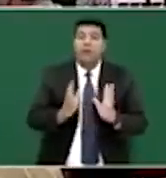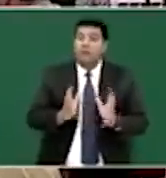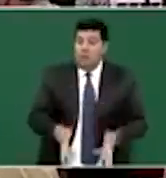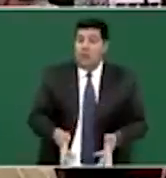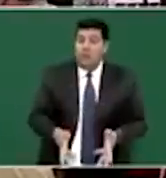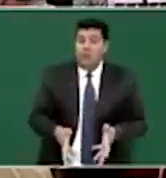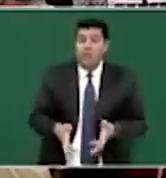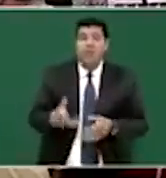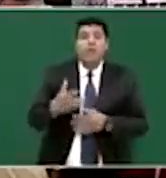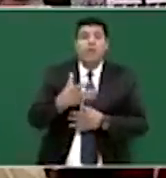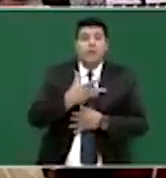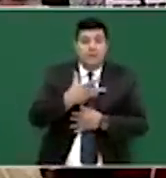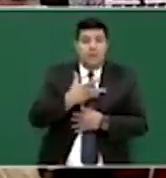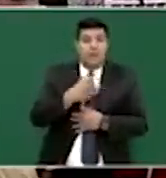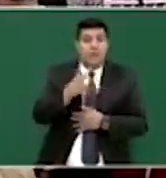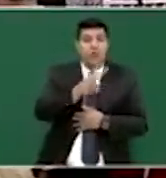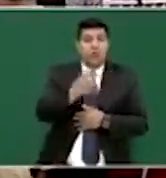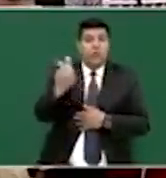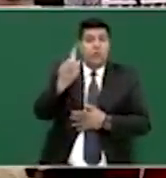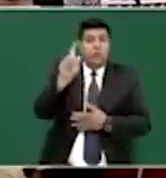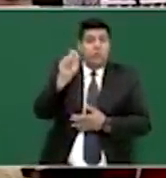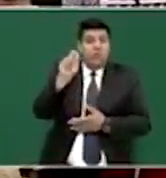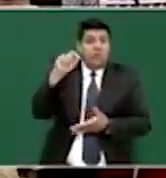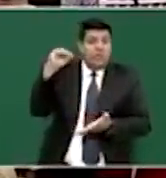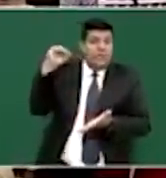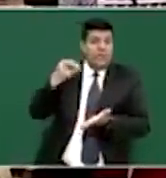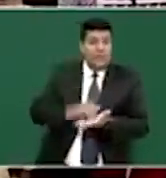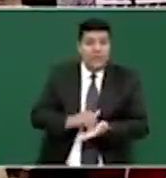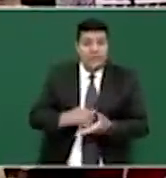de los 220,000 elementos